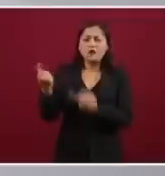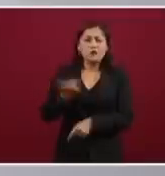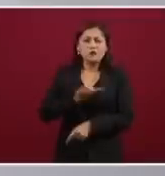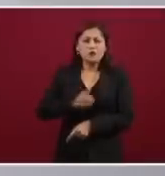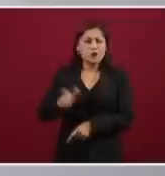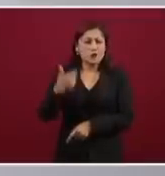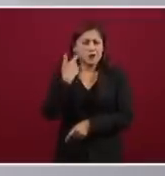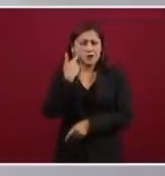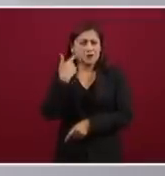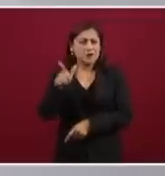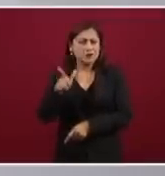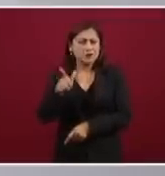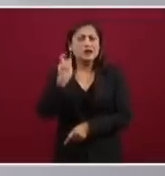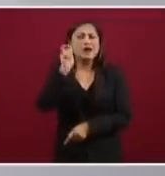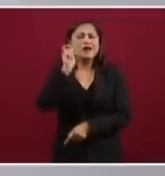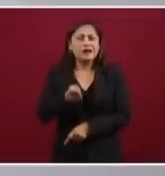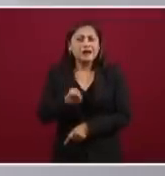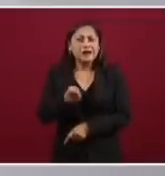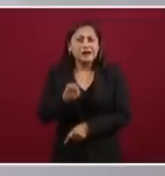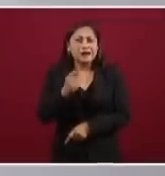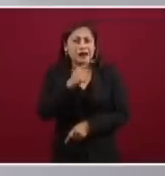eso es amor al prójimo